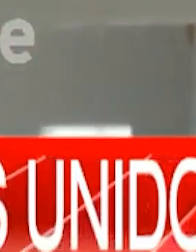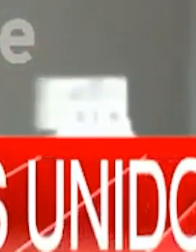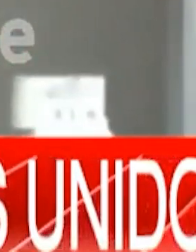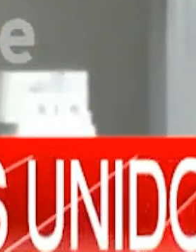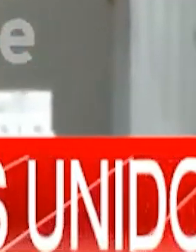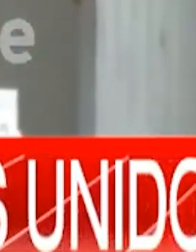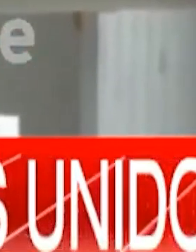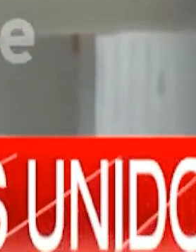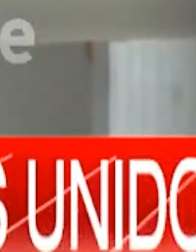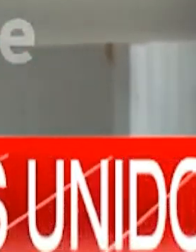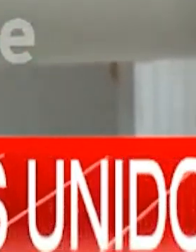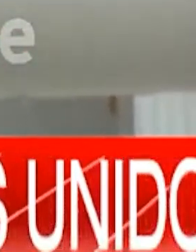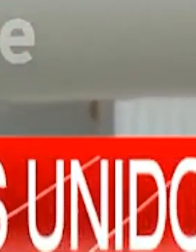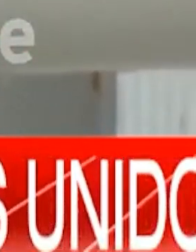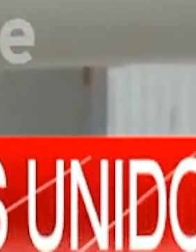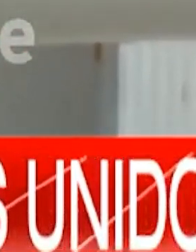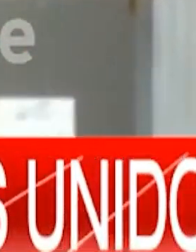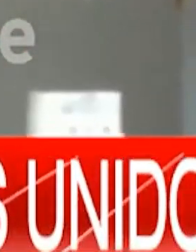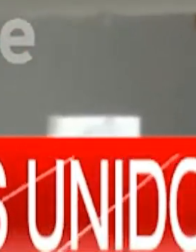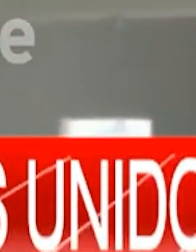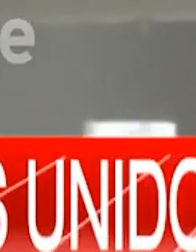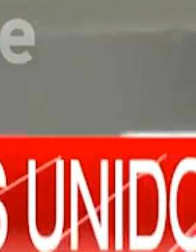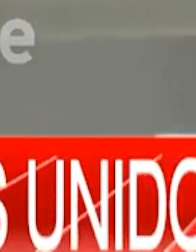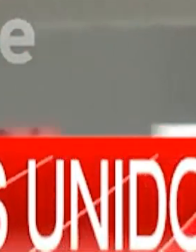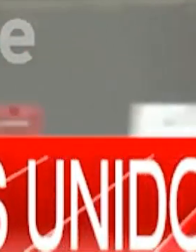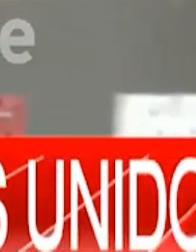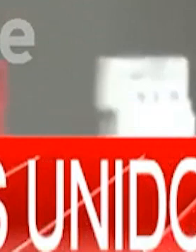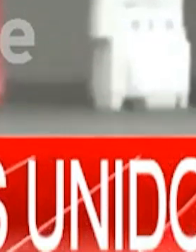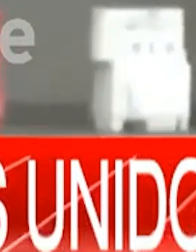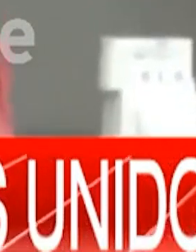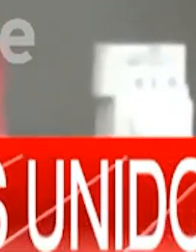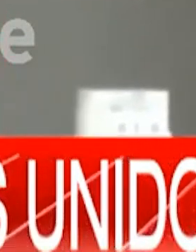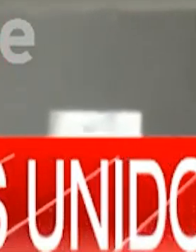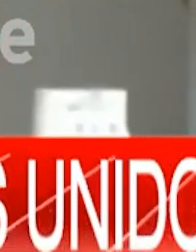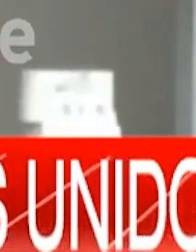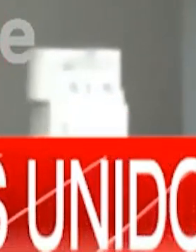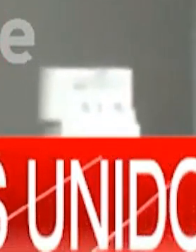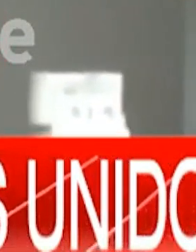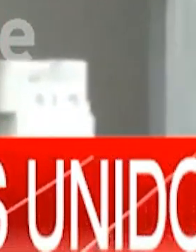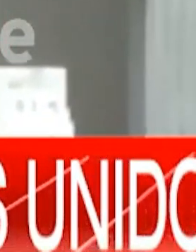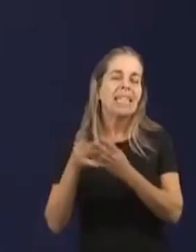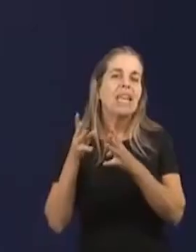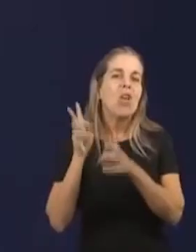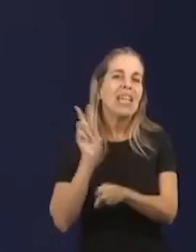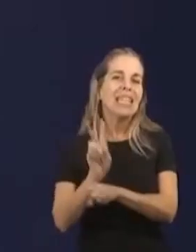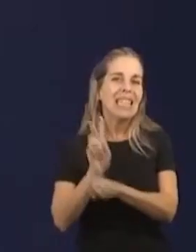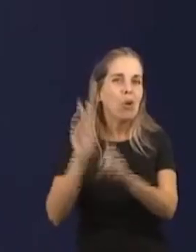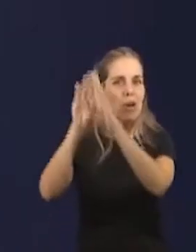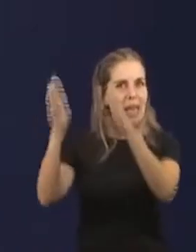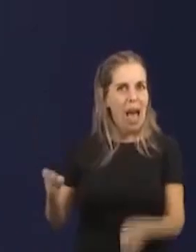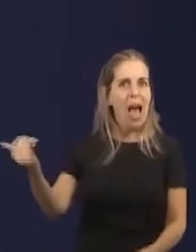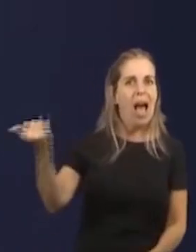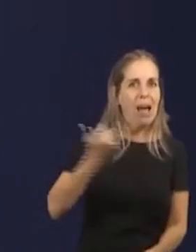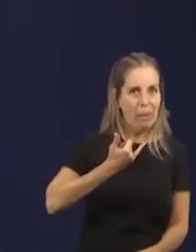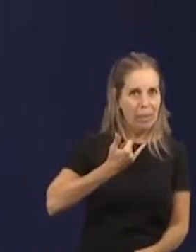medida se basó en una recomendación de la ministra Patricia bullrich y fue anunciada por El Vocero Manuel adorni nos advirtió